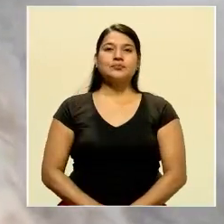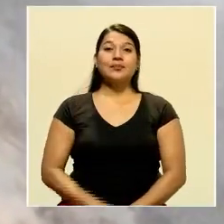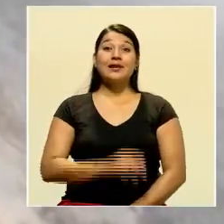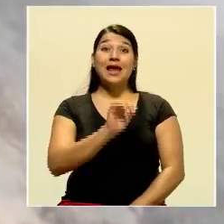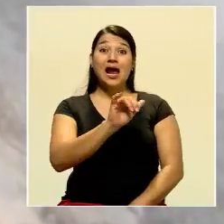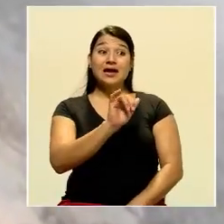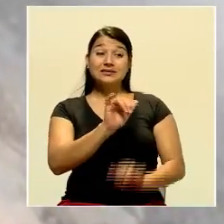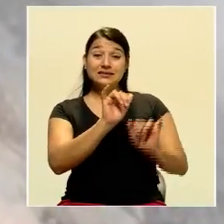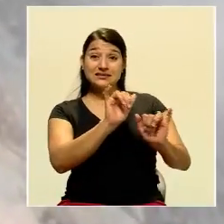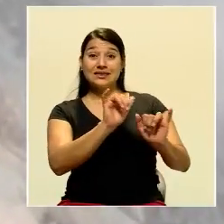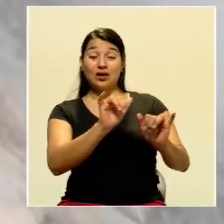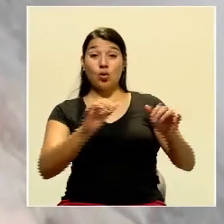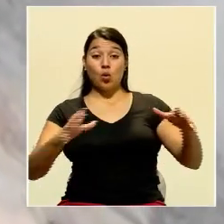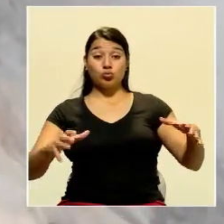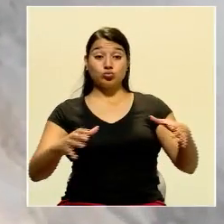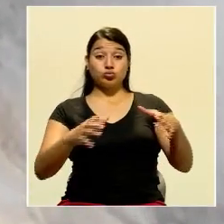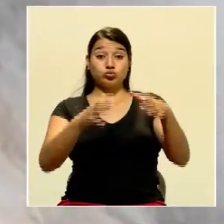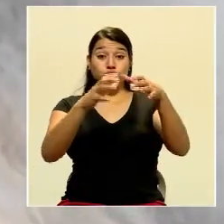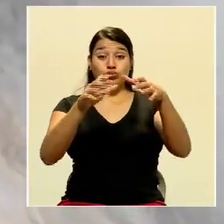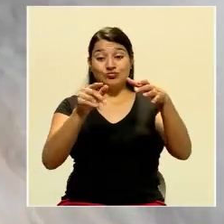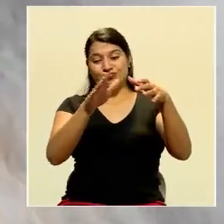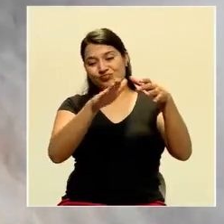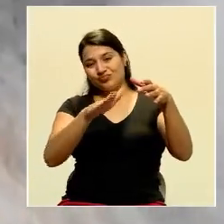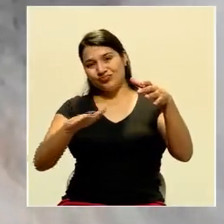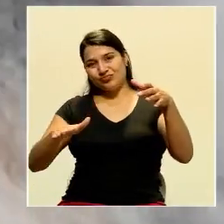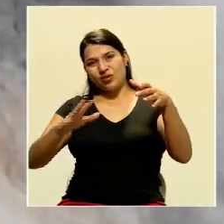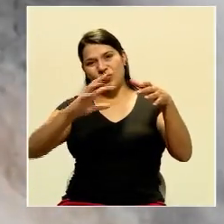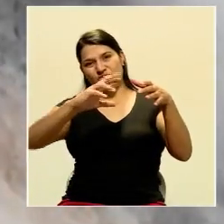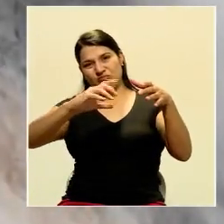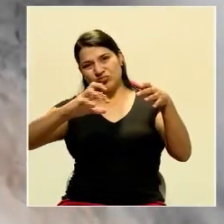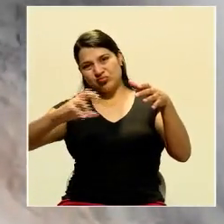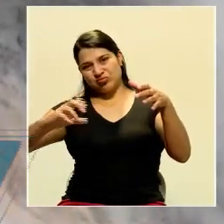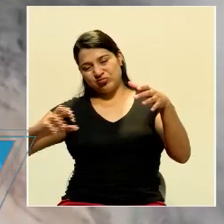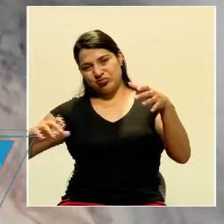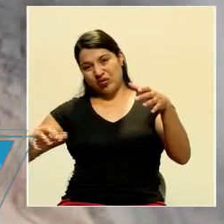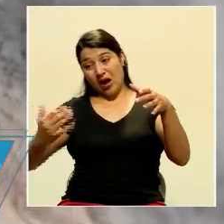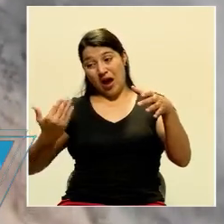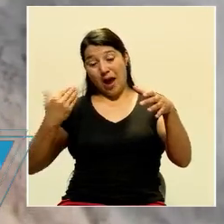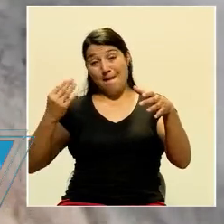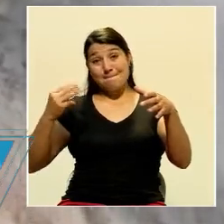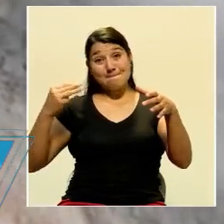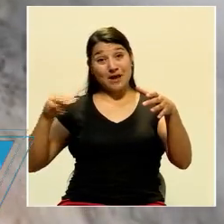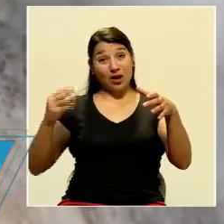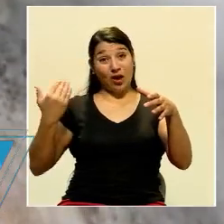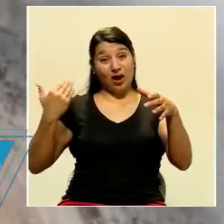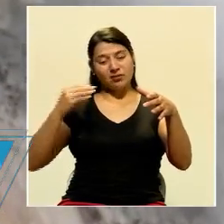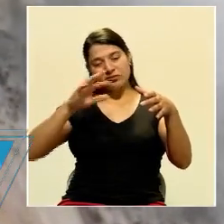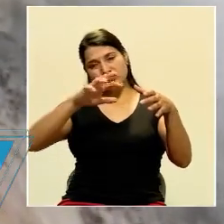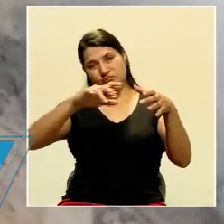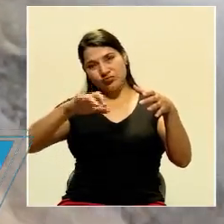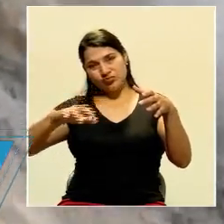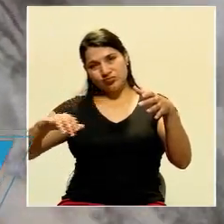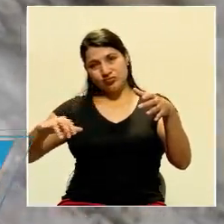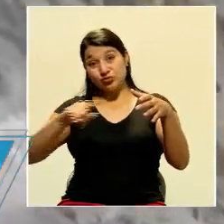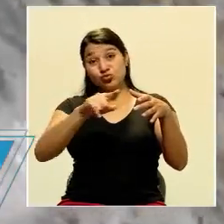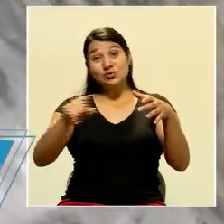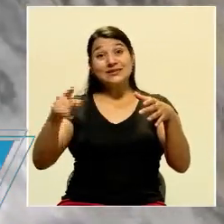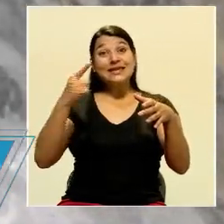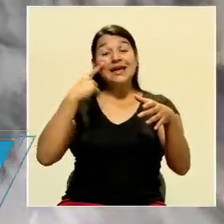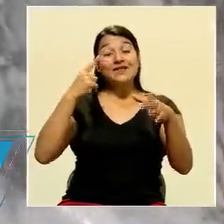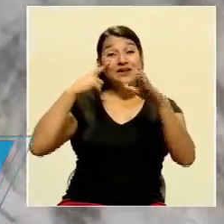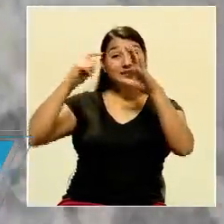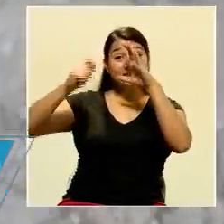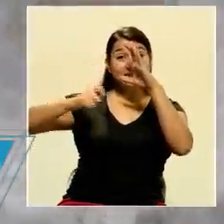Así fue como quedó la ladera oeste del volcán Irazú luego del colapso de terreno el pasado miércoles. En estas imágenes de la Comisión Nacional